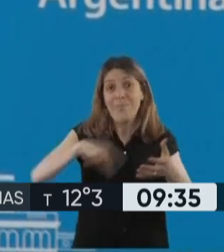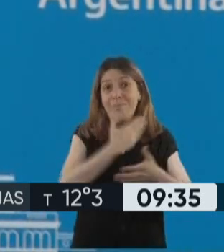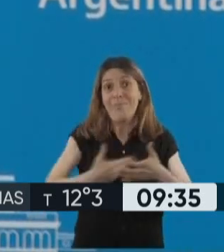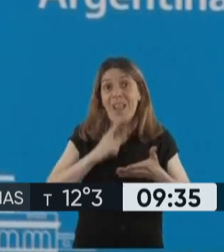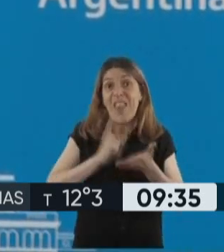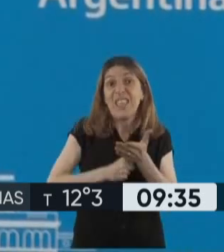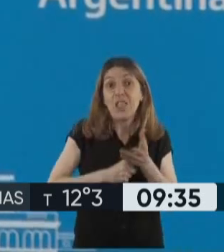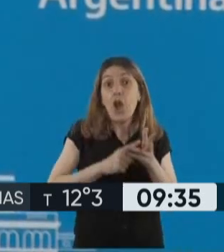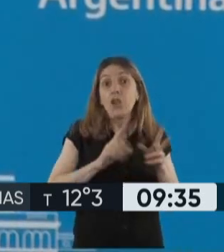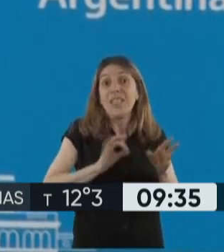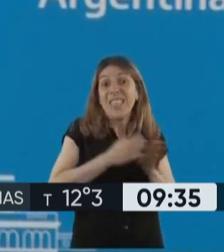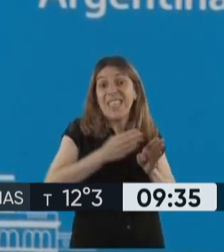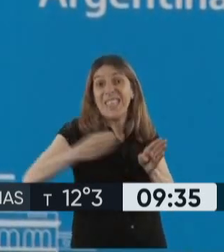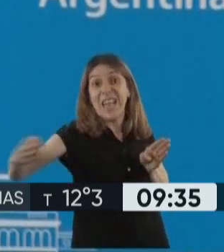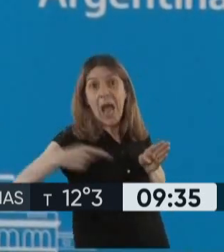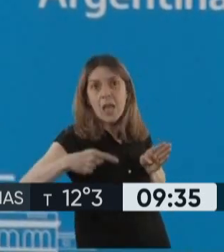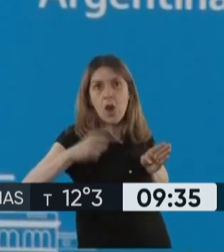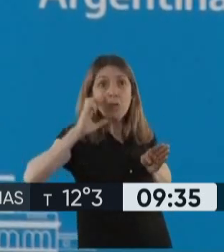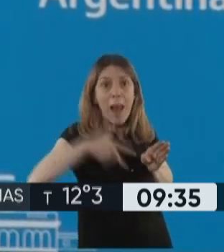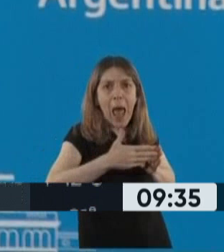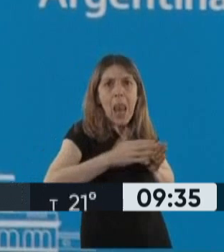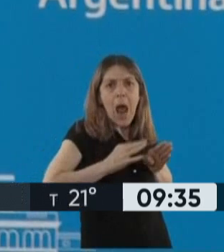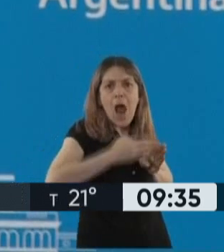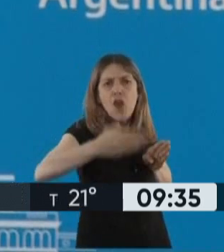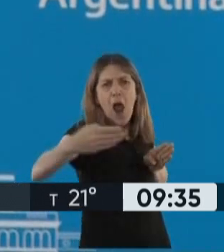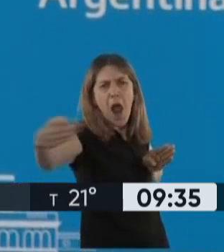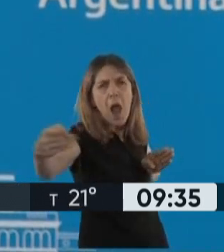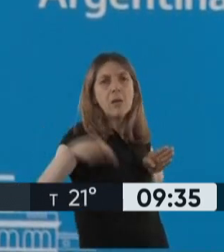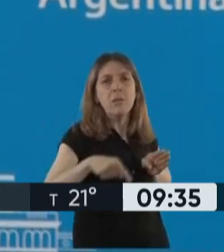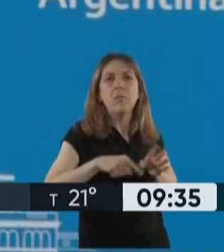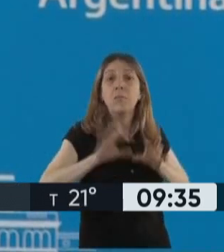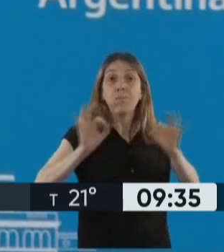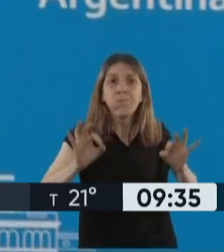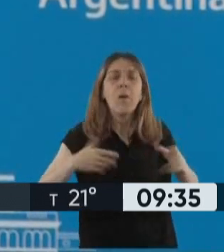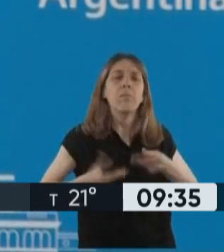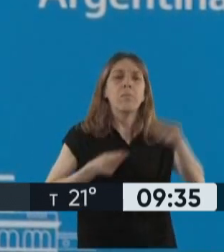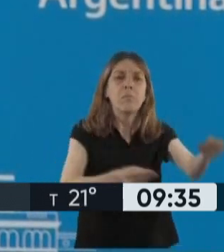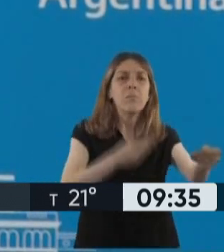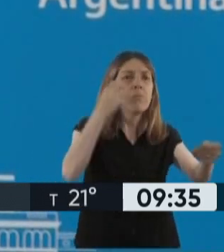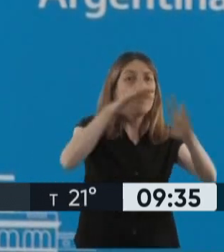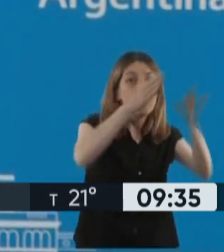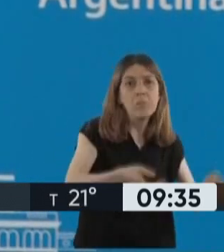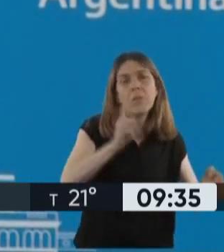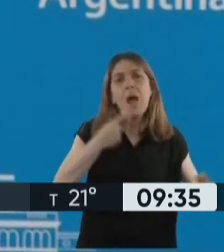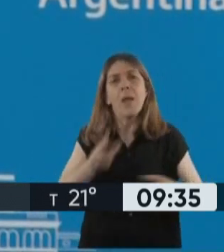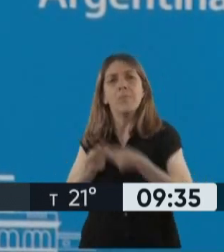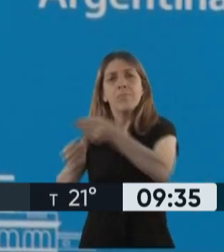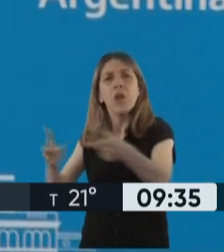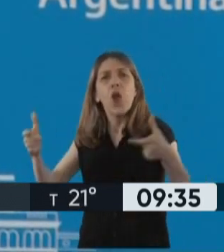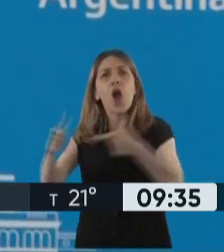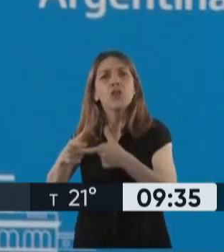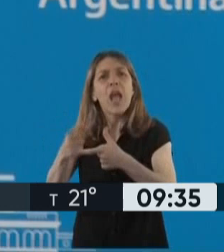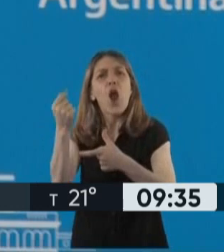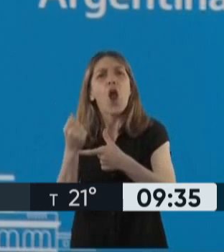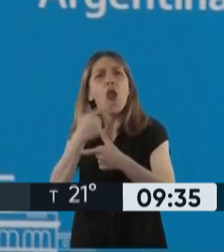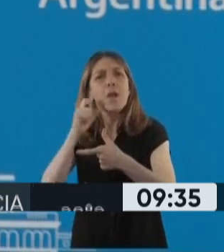plurianual habrá que tomar. A medida que una vez que el plan esté hecho, el plan va a ser presentado en el Parlamento, va a ser presentado en el Consejo Económico